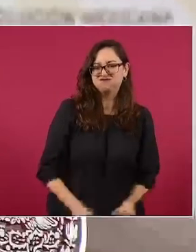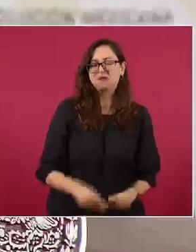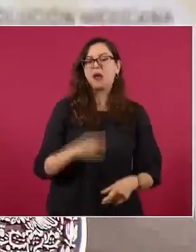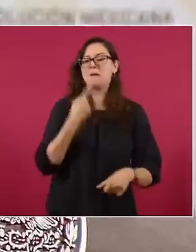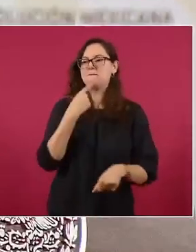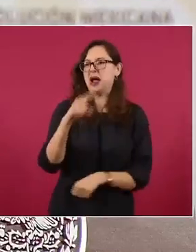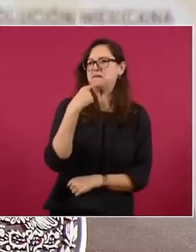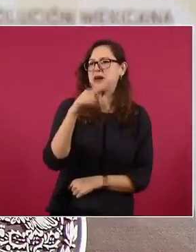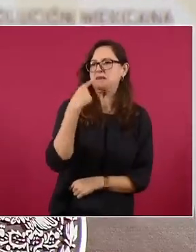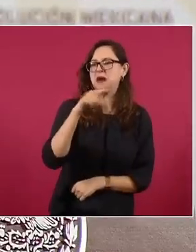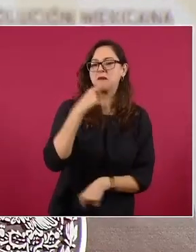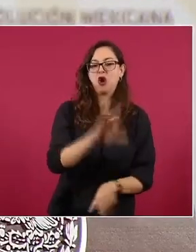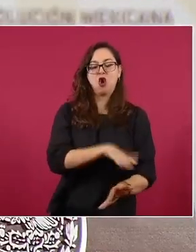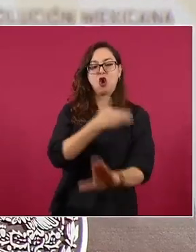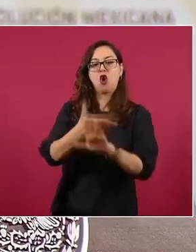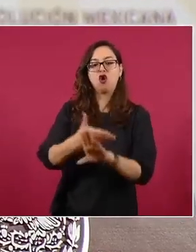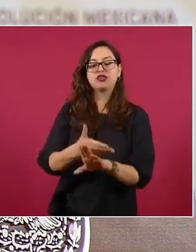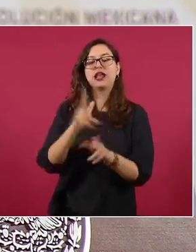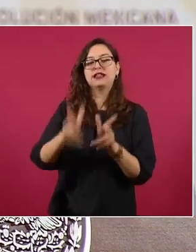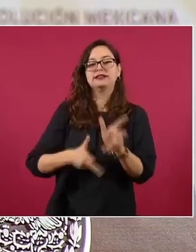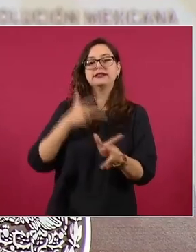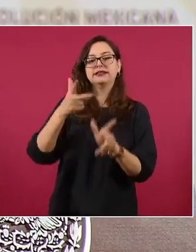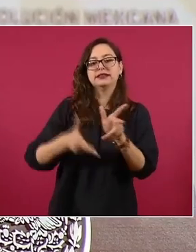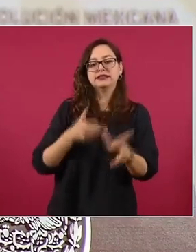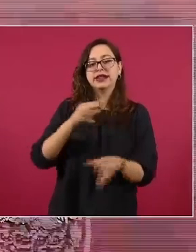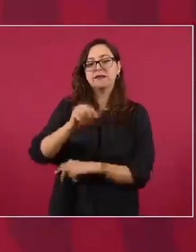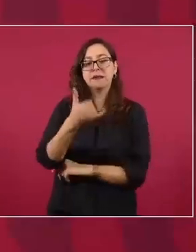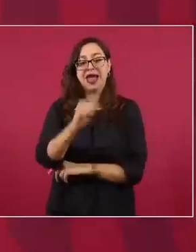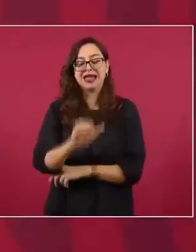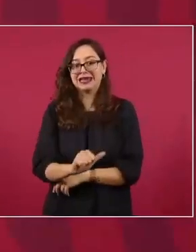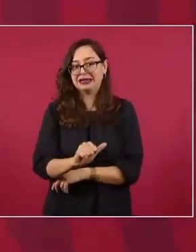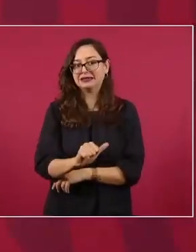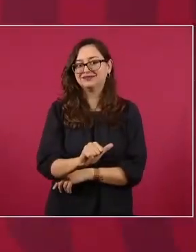la